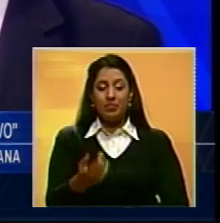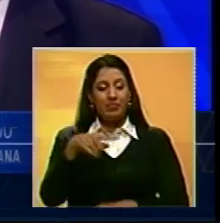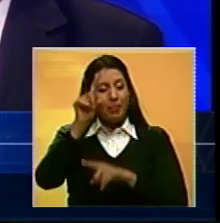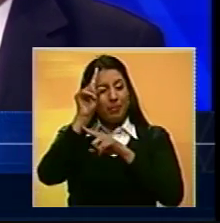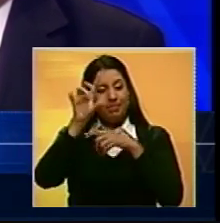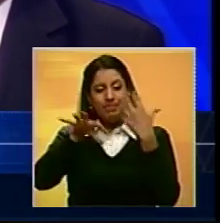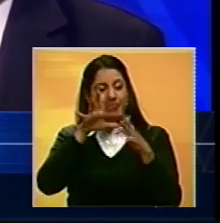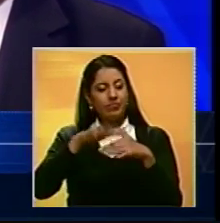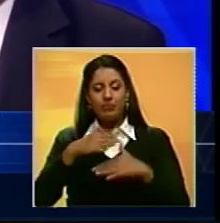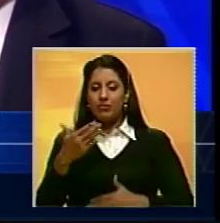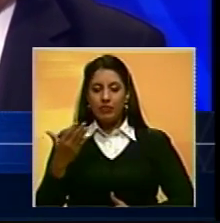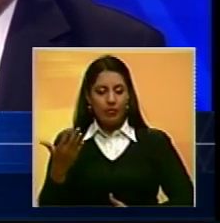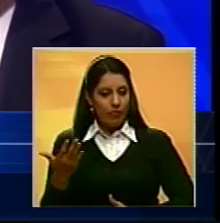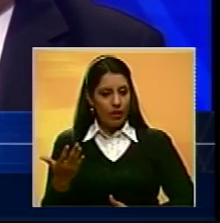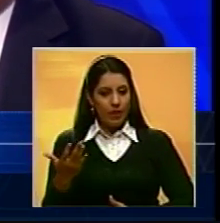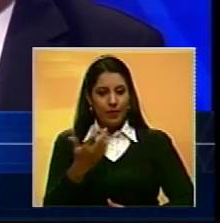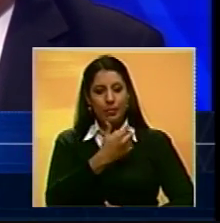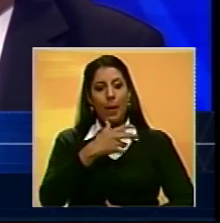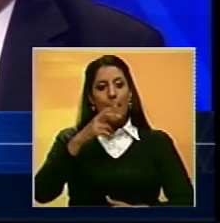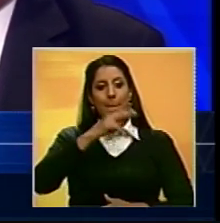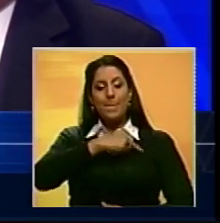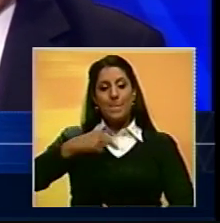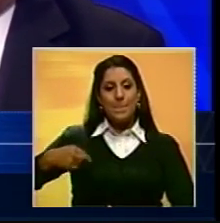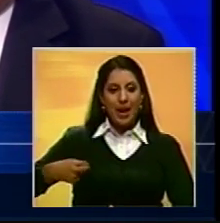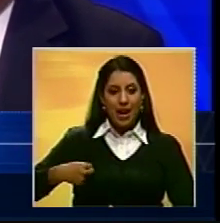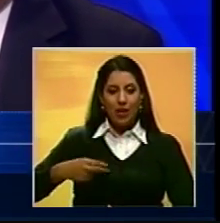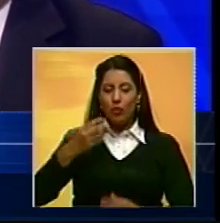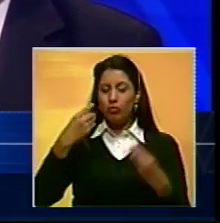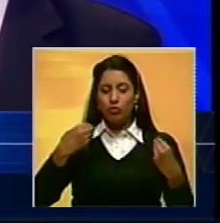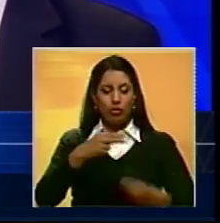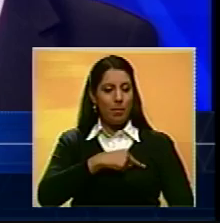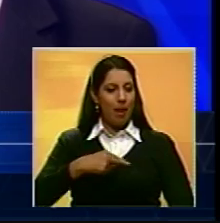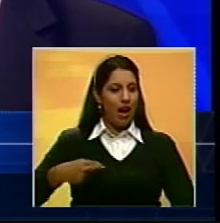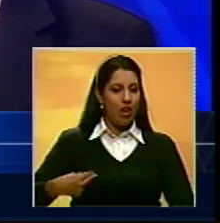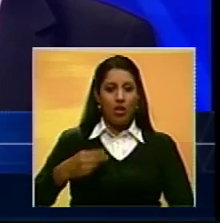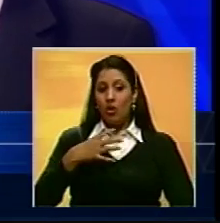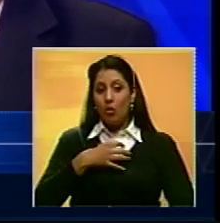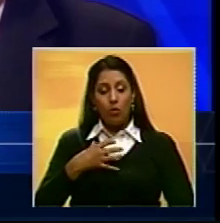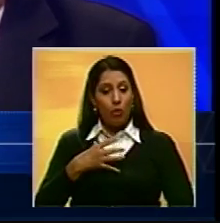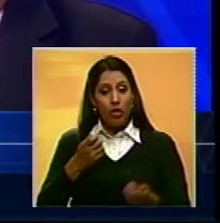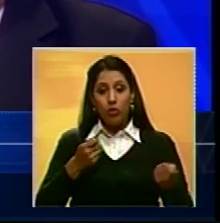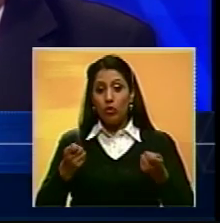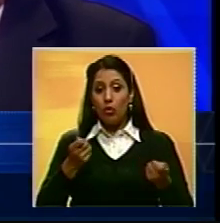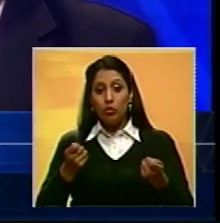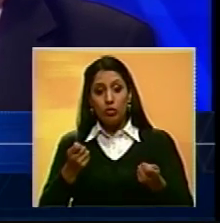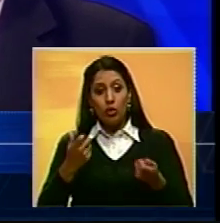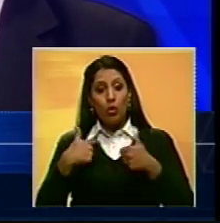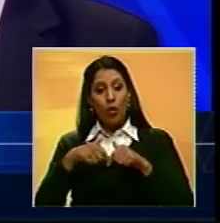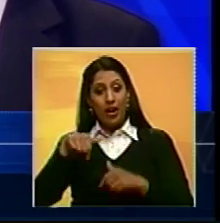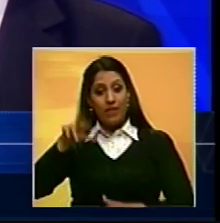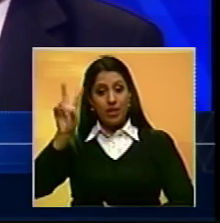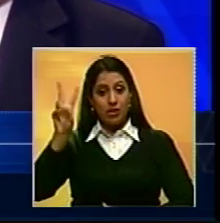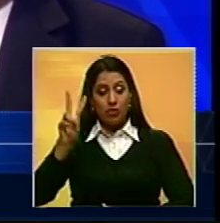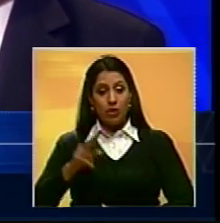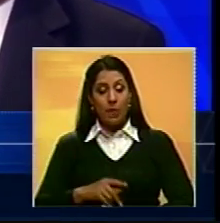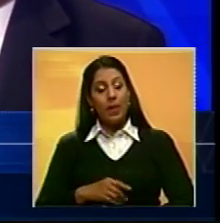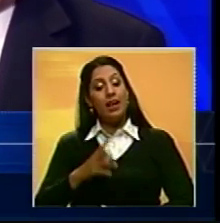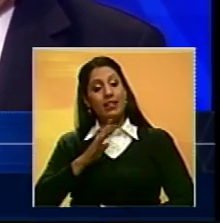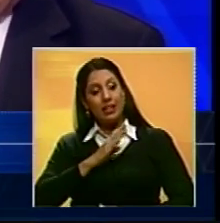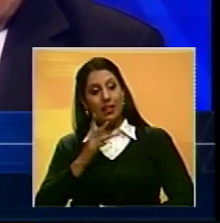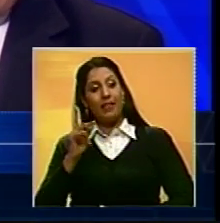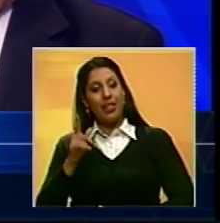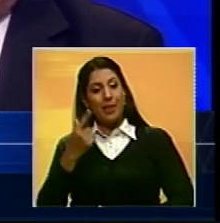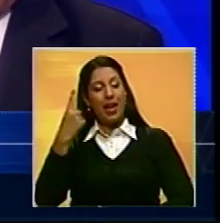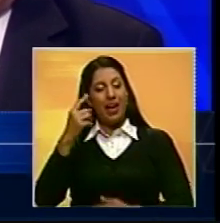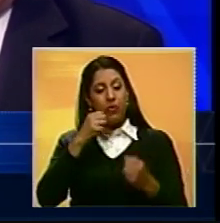lugar por el AMPA, el amponato, que no se ha podido controlar en el campo venezolano. Ocurre que